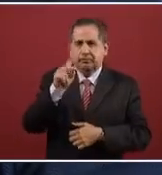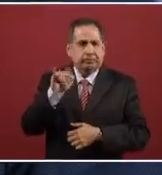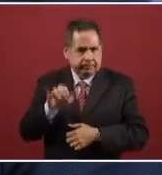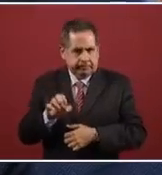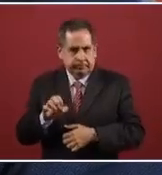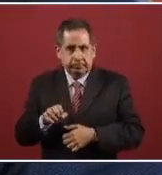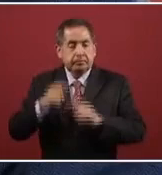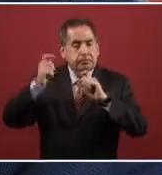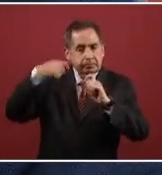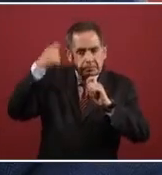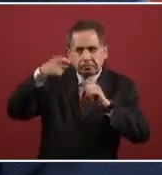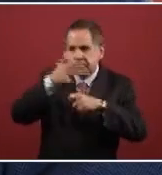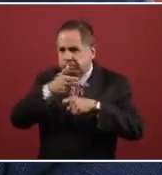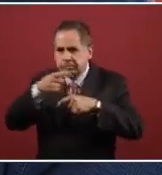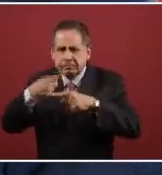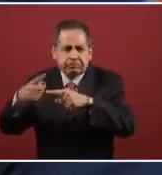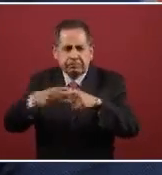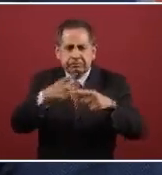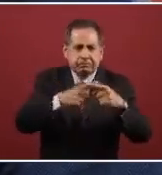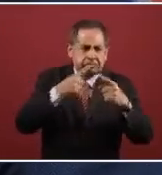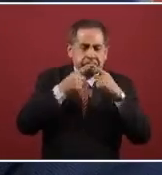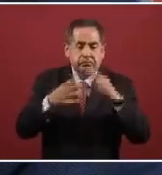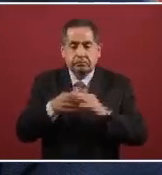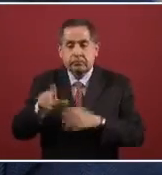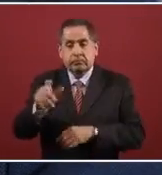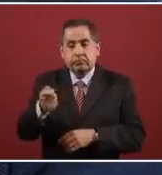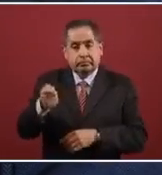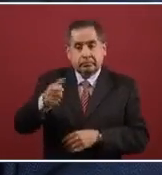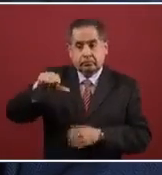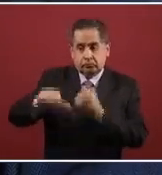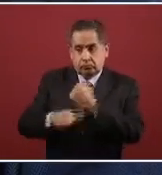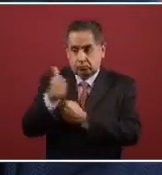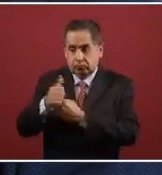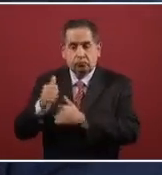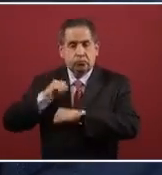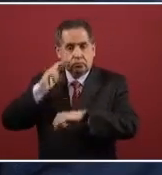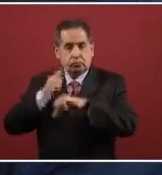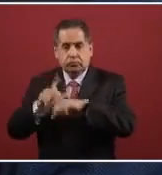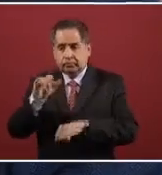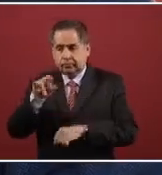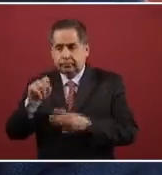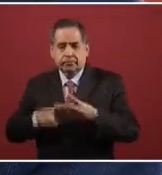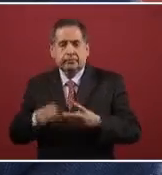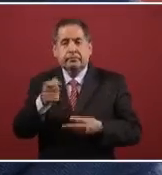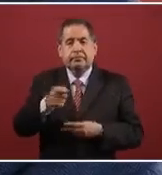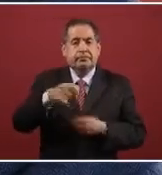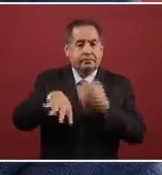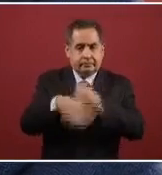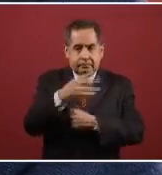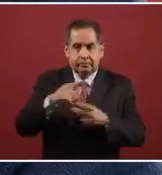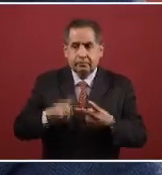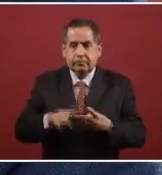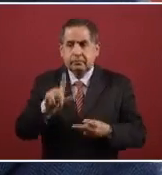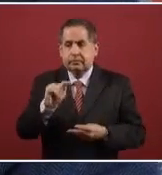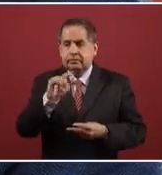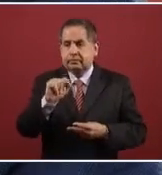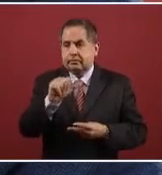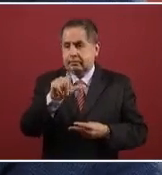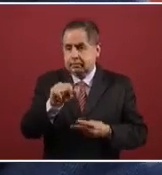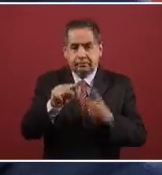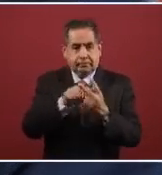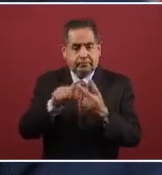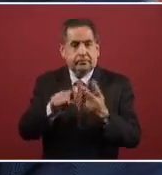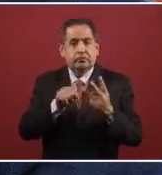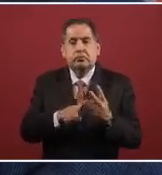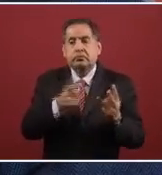de producción conjunta que se hace entre Canal 11, dirigido por José Antonio Álvarez Lima, el Canal 14, dirigido por Leticia Salas,